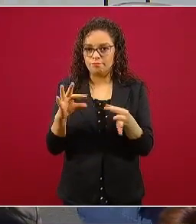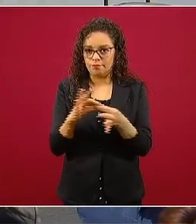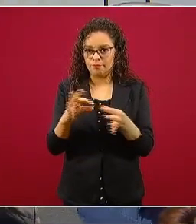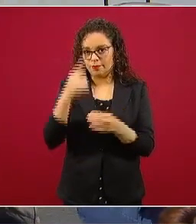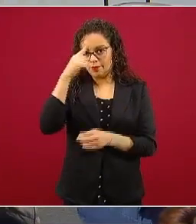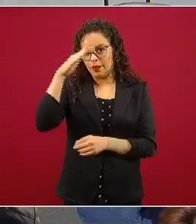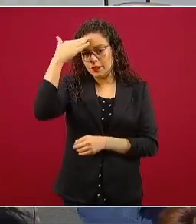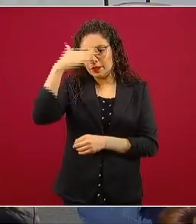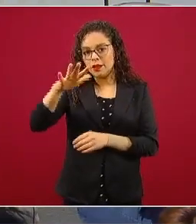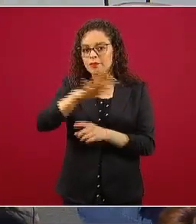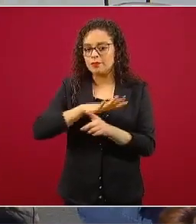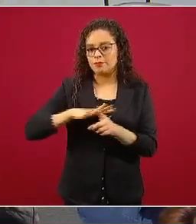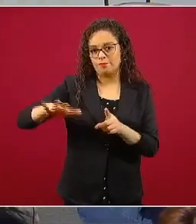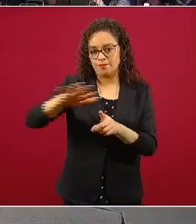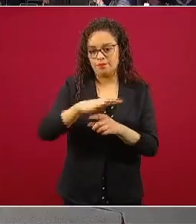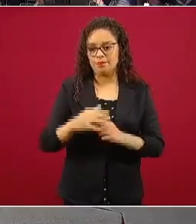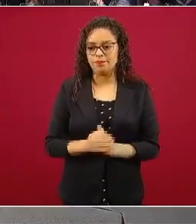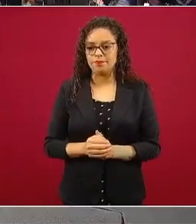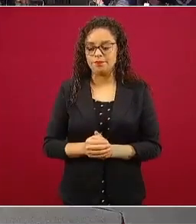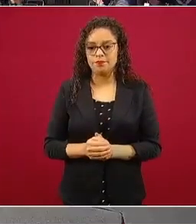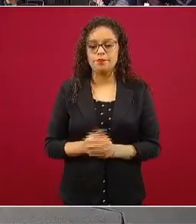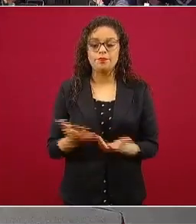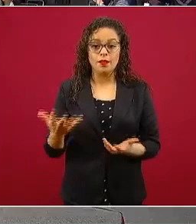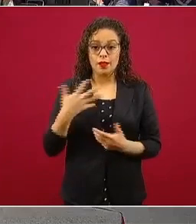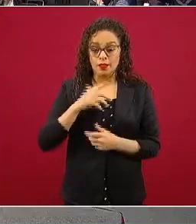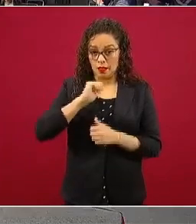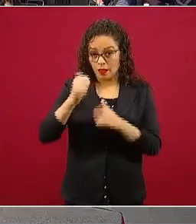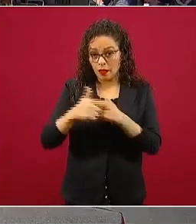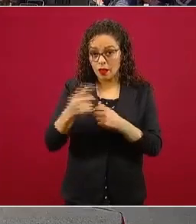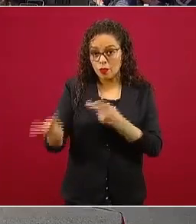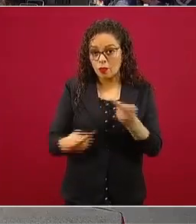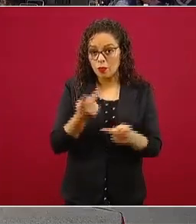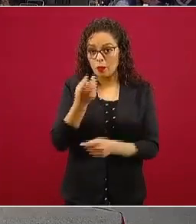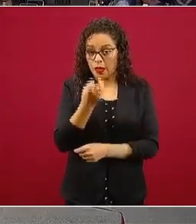estaríamos si hay alguna pregunta sobre este tema. Por favor.